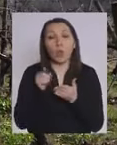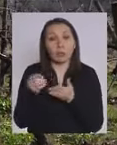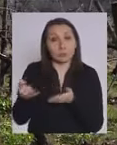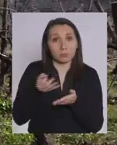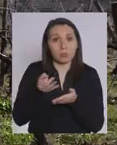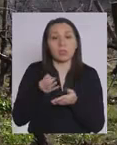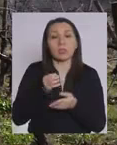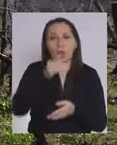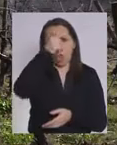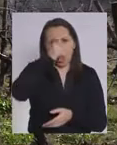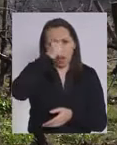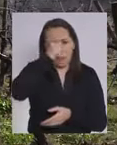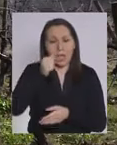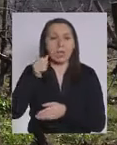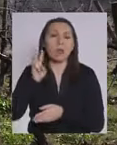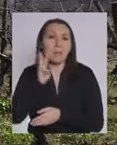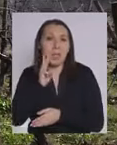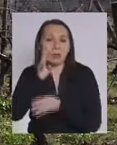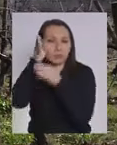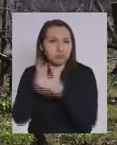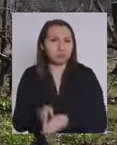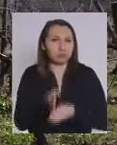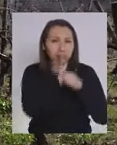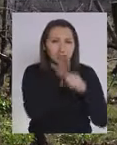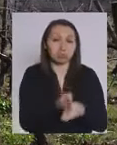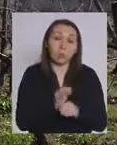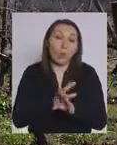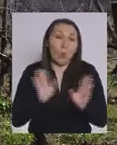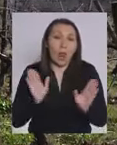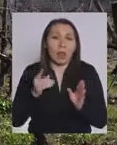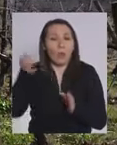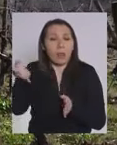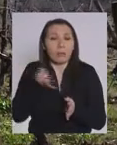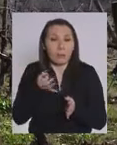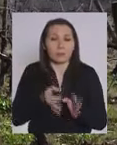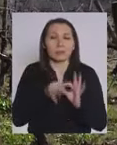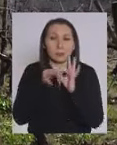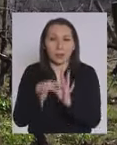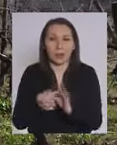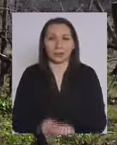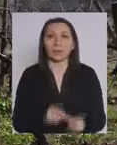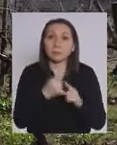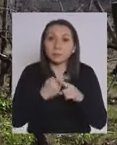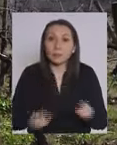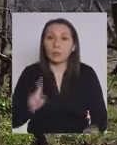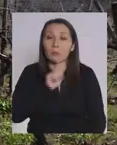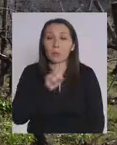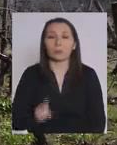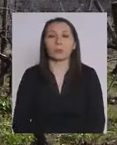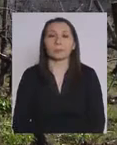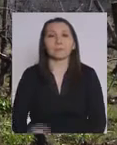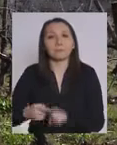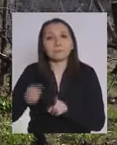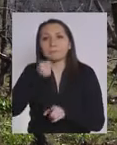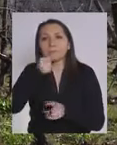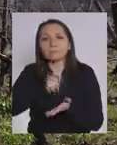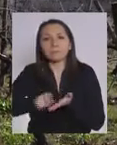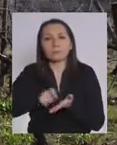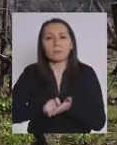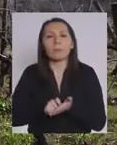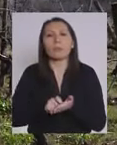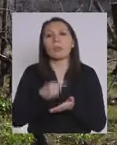y los miércoles cualquier propuesta en este sentido muchas gracias siguiente pregunta está pregunta va a para el subsecretario